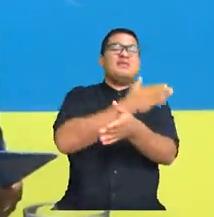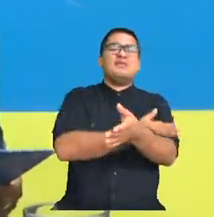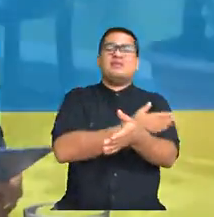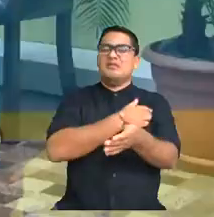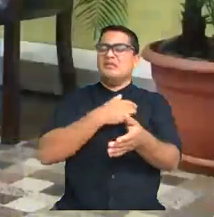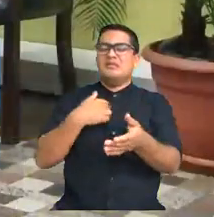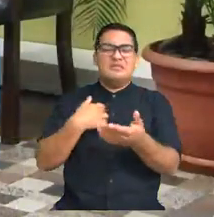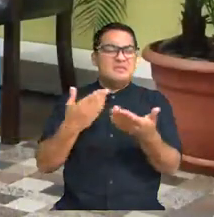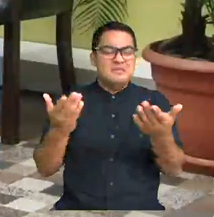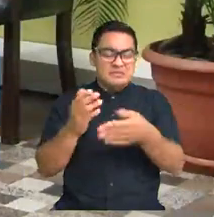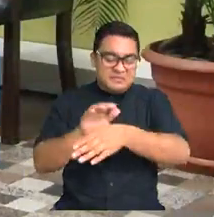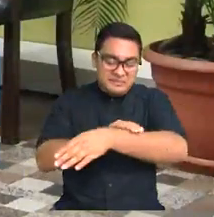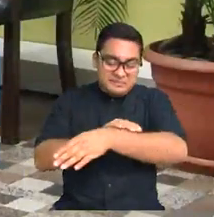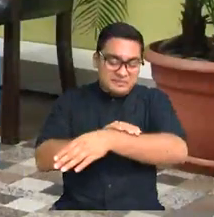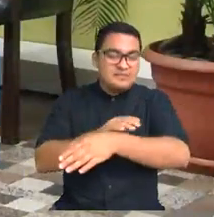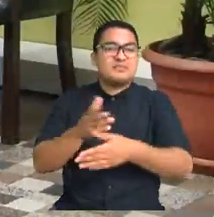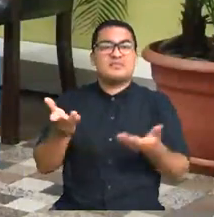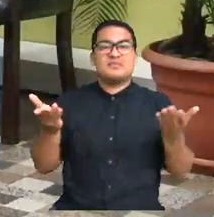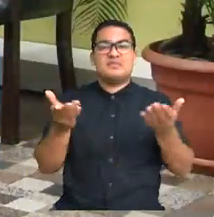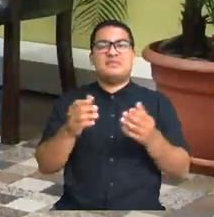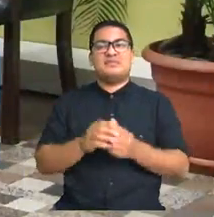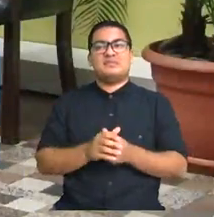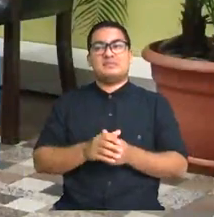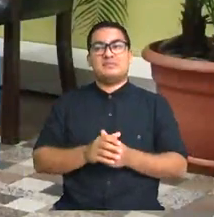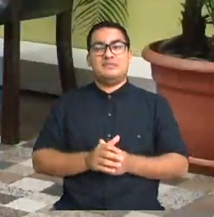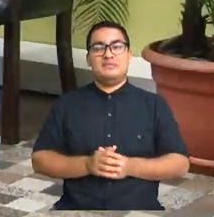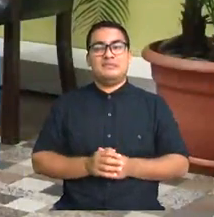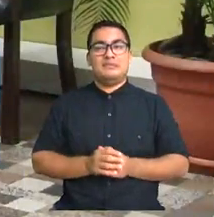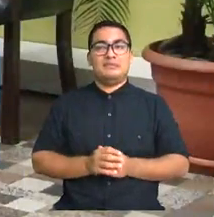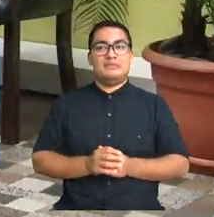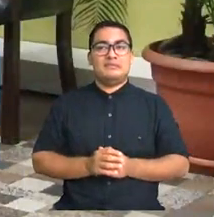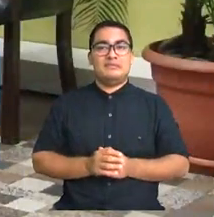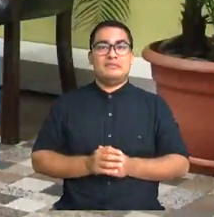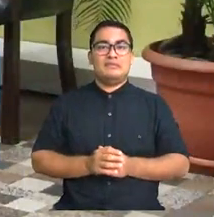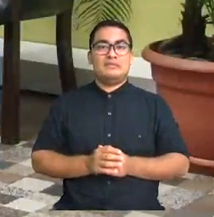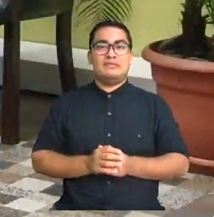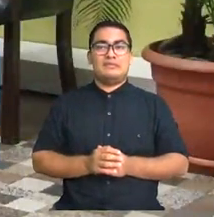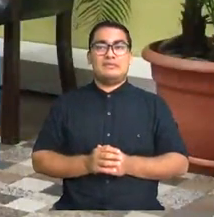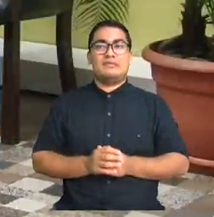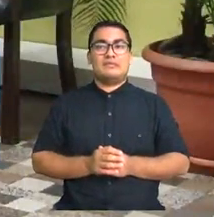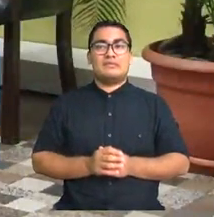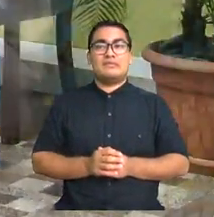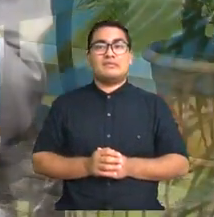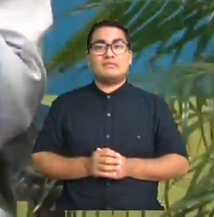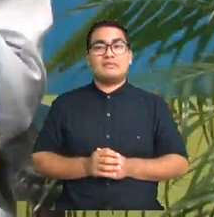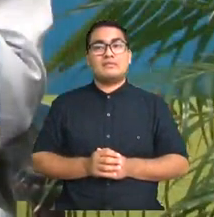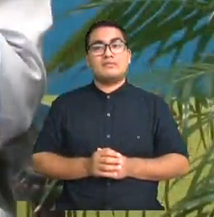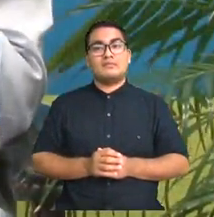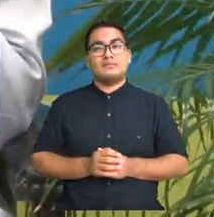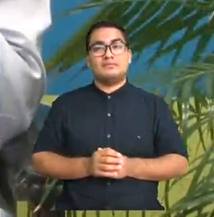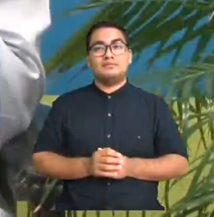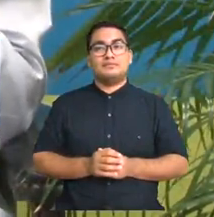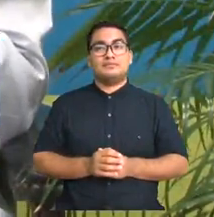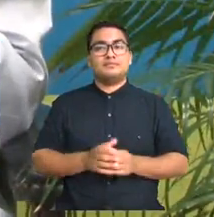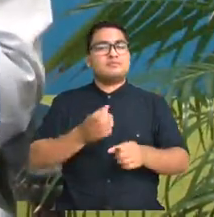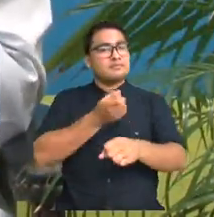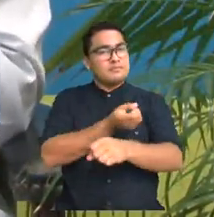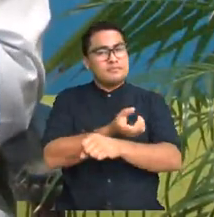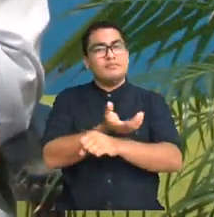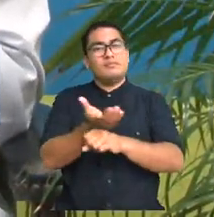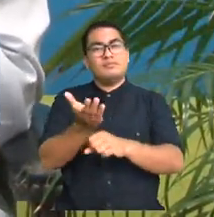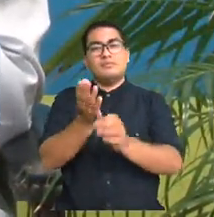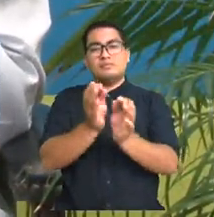podrían servir? Bueno, como recomendación principal que nos hacen a nivel de todas las